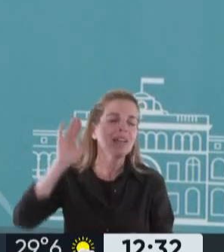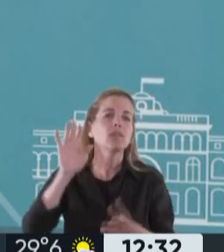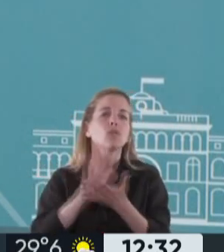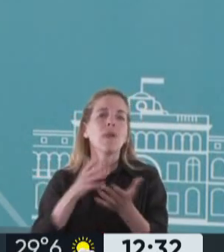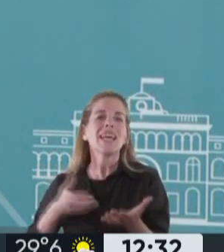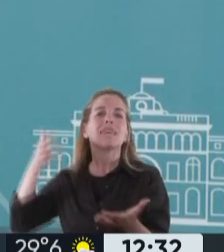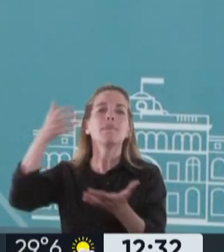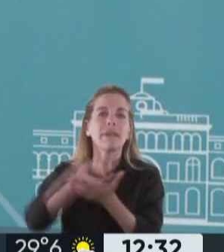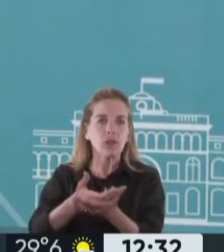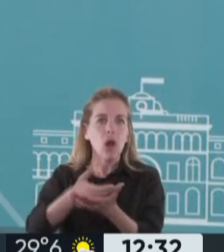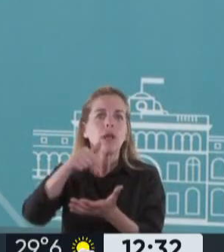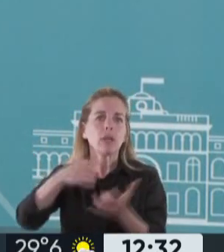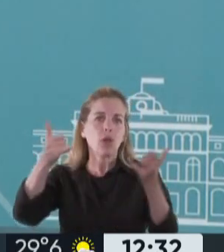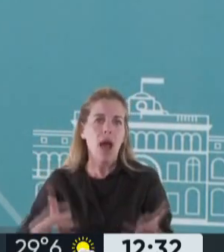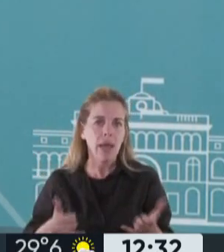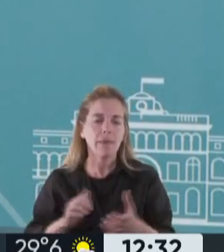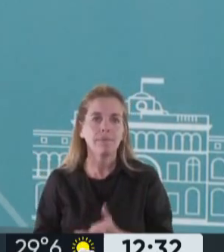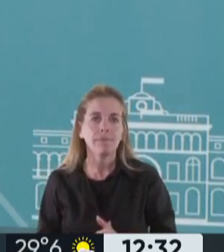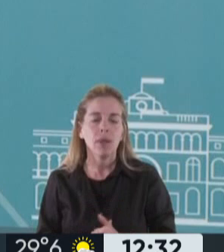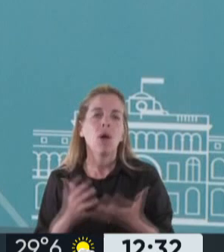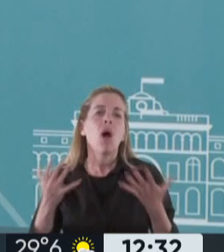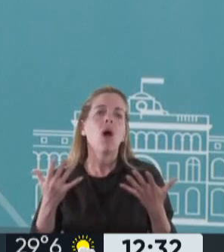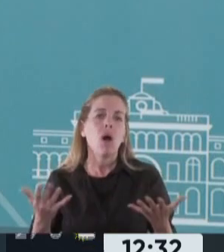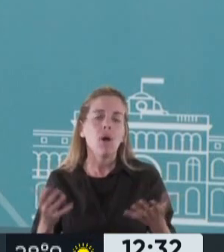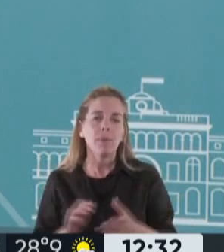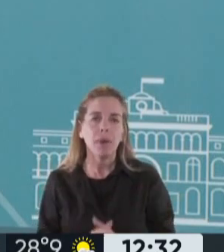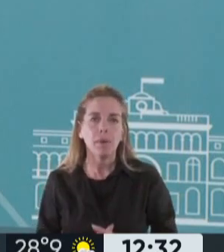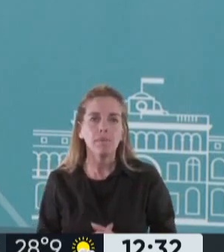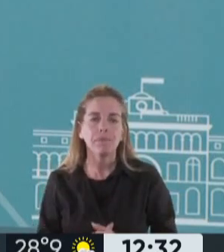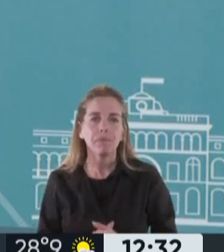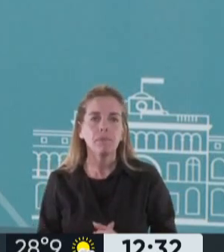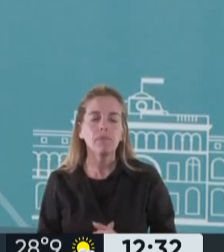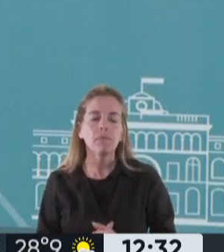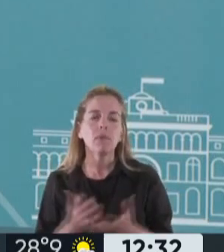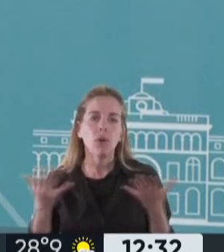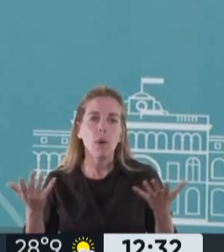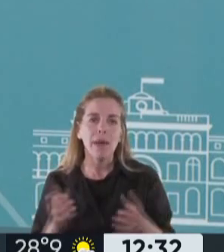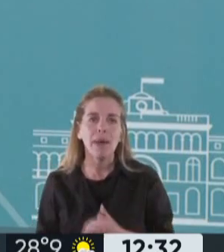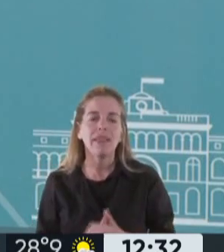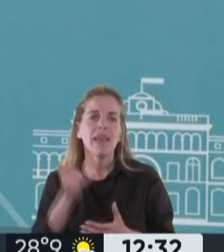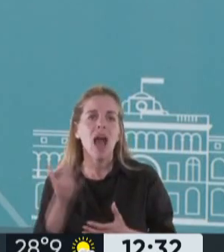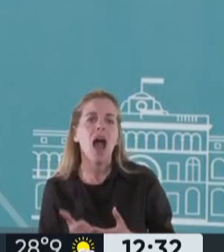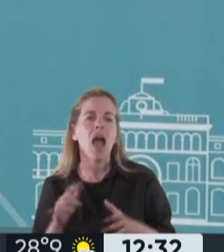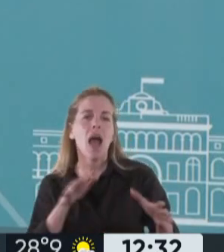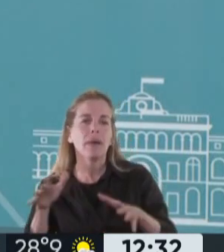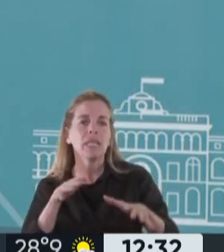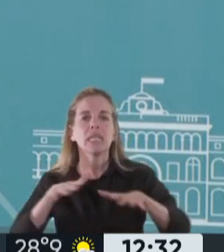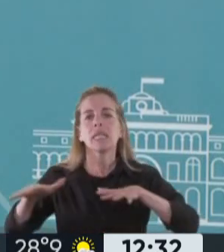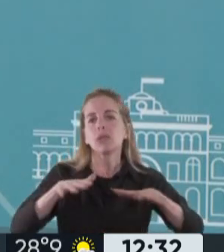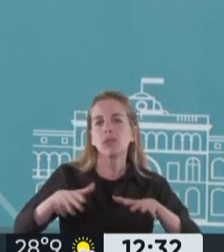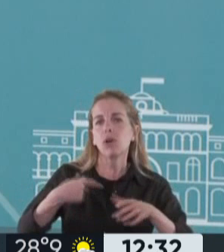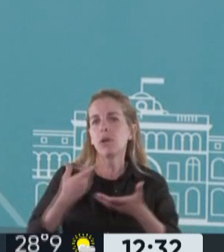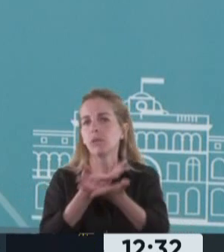que se está haciendo. Y obviamente que hay situaciones que son de